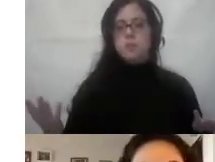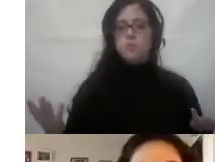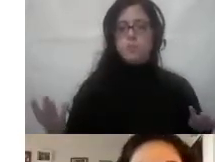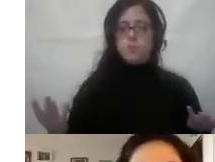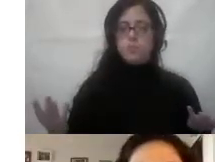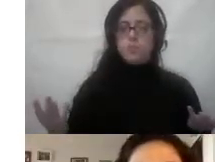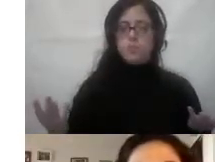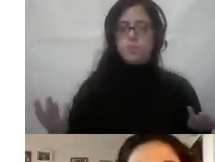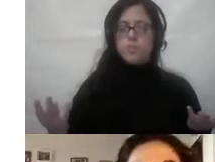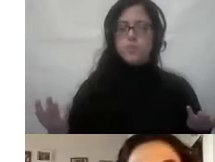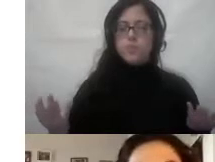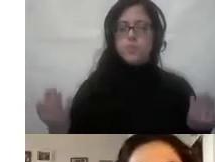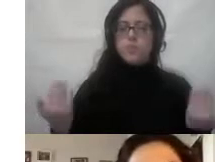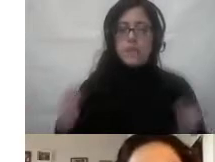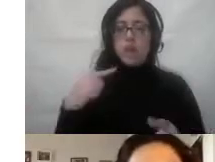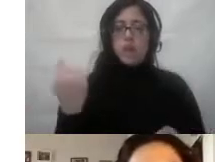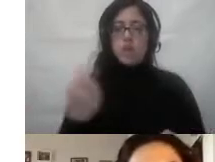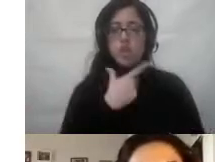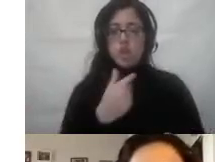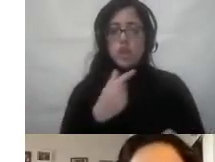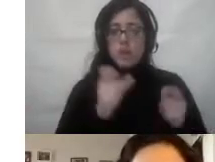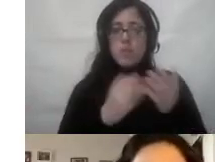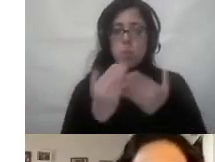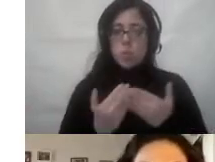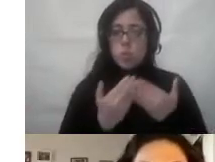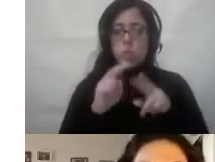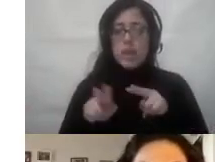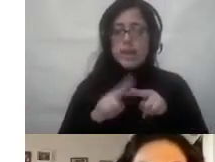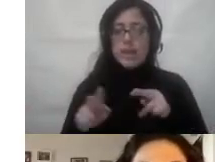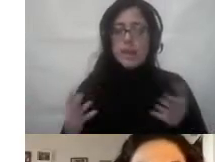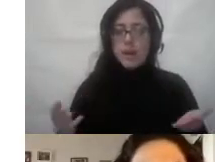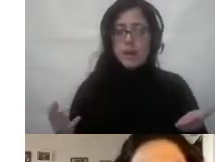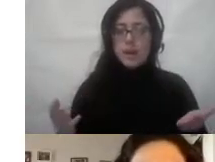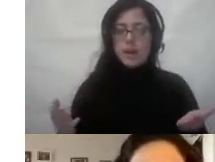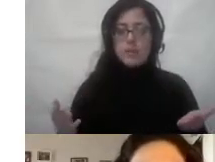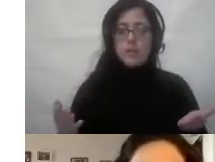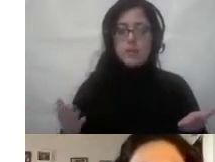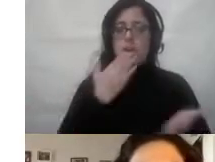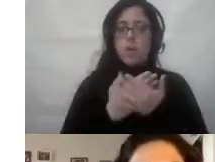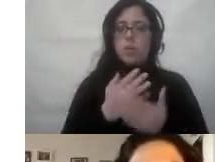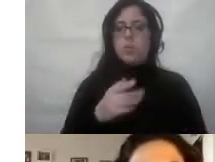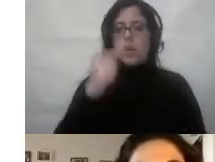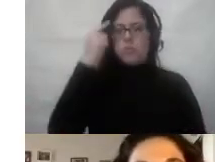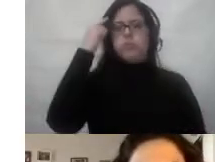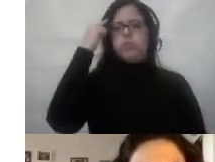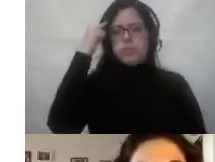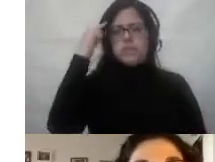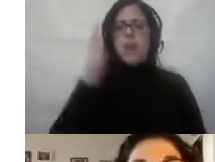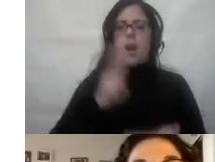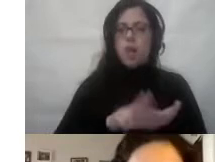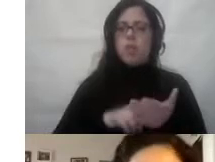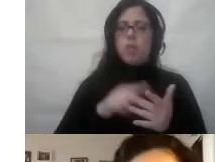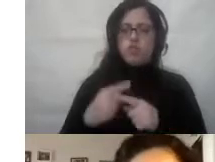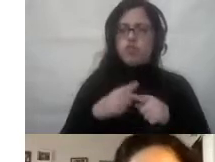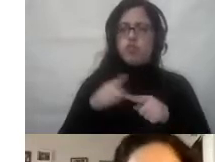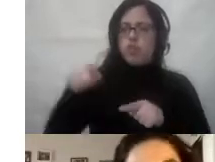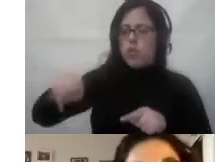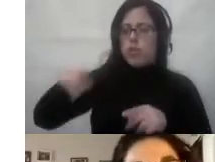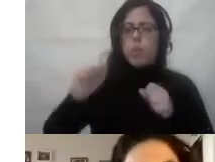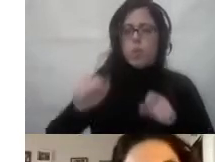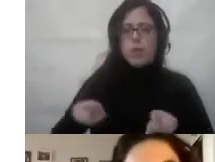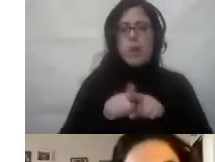aquello que nosotros queremos que los estudiantes hagan cuando miren la realidad social es que puedan movilizar